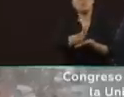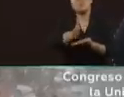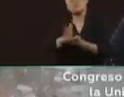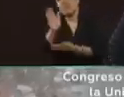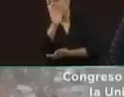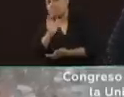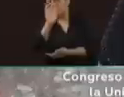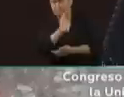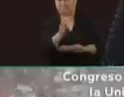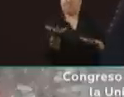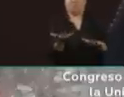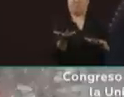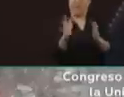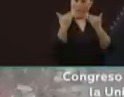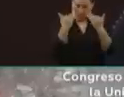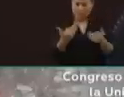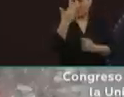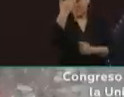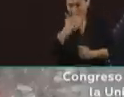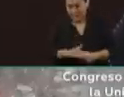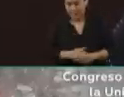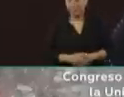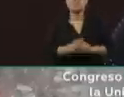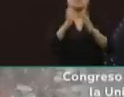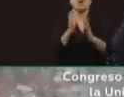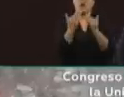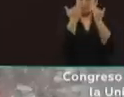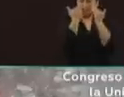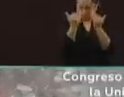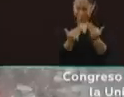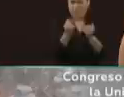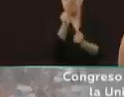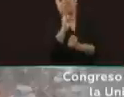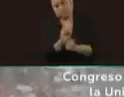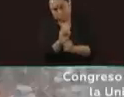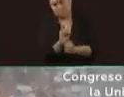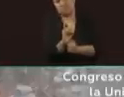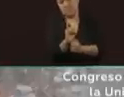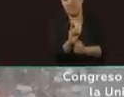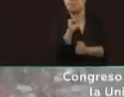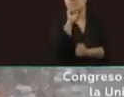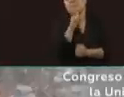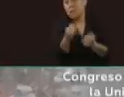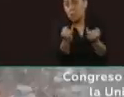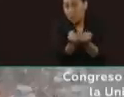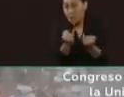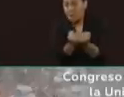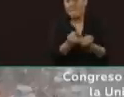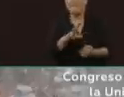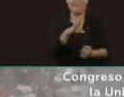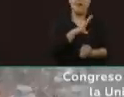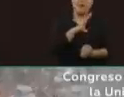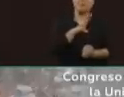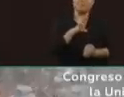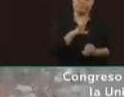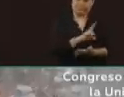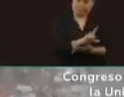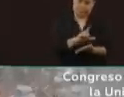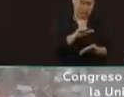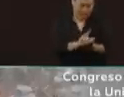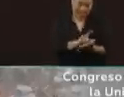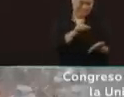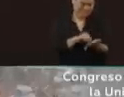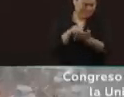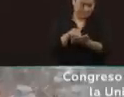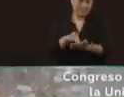de México. Sí, está señalada la legitimidad, incluyendo la legitimidad de las y los